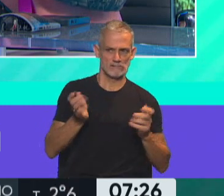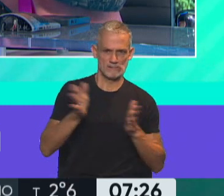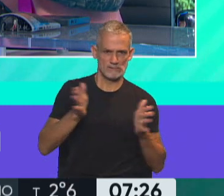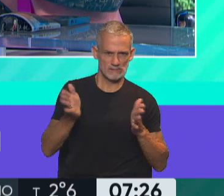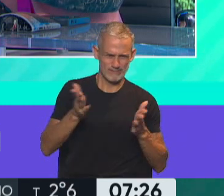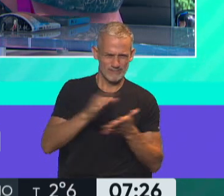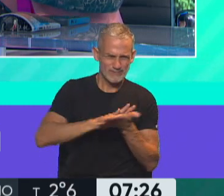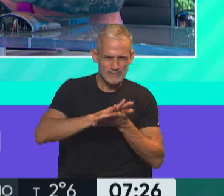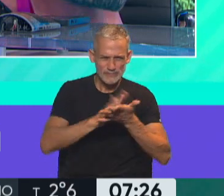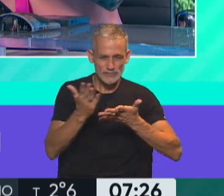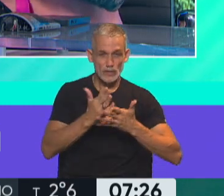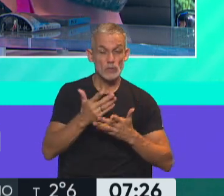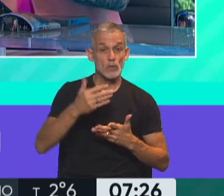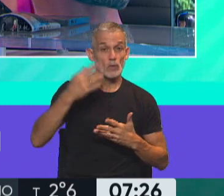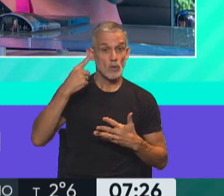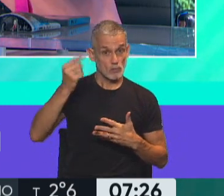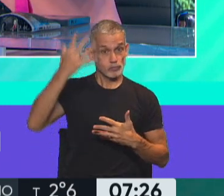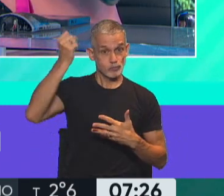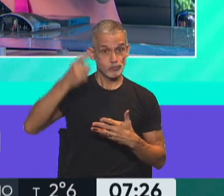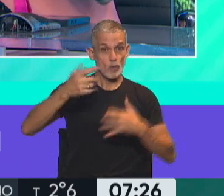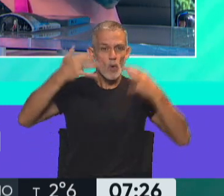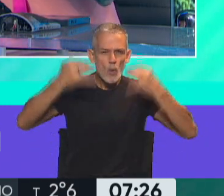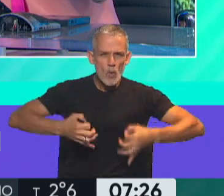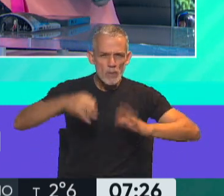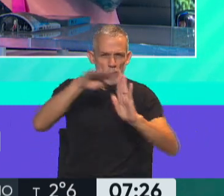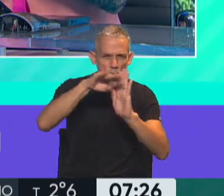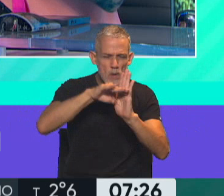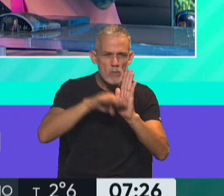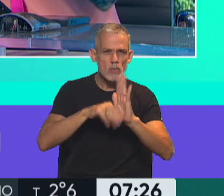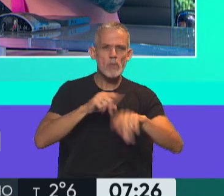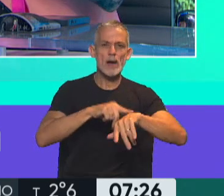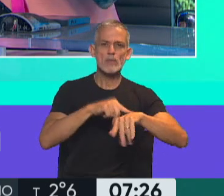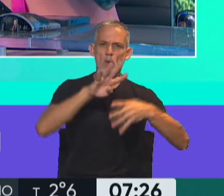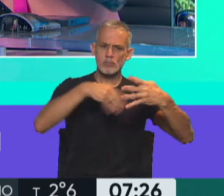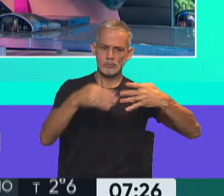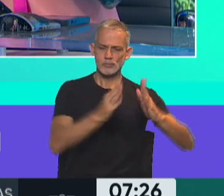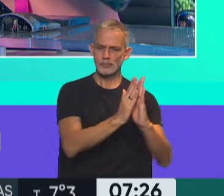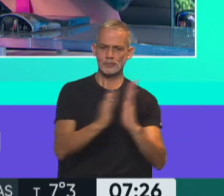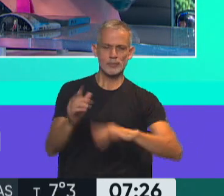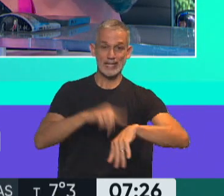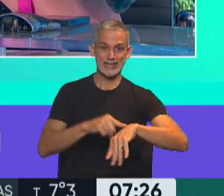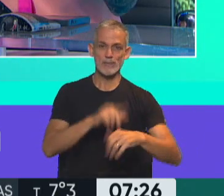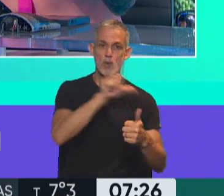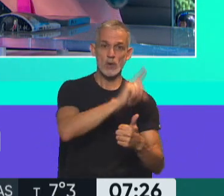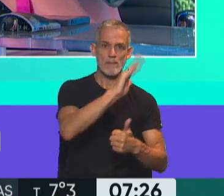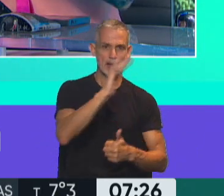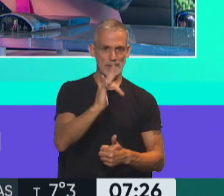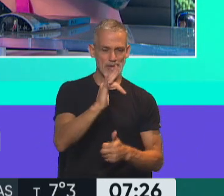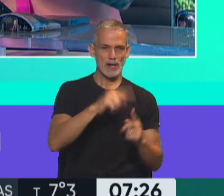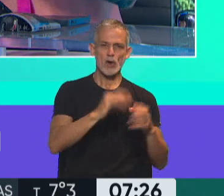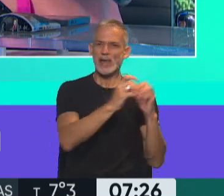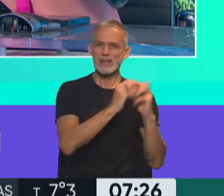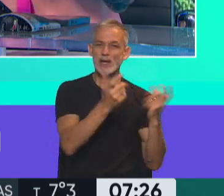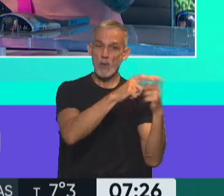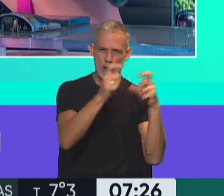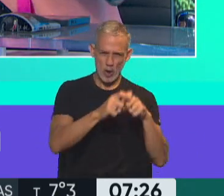cámara de diputados que además logró cumplir estrictamente con el cronograma que se había establecido lunes martes y miércoles debate en